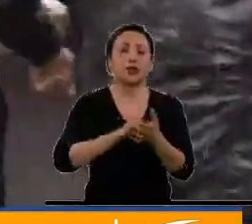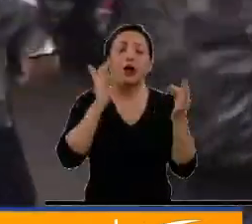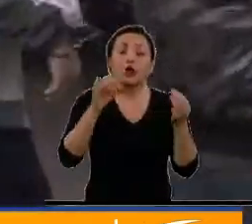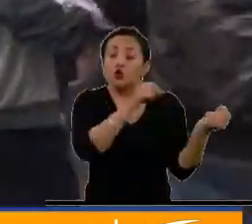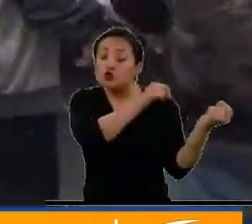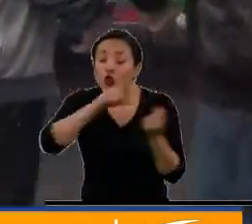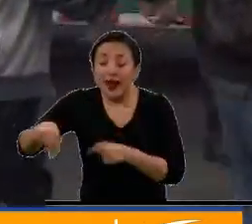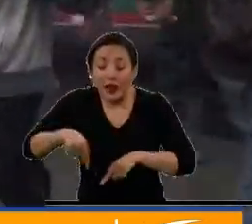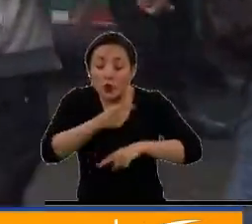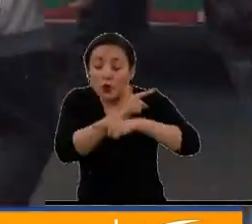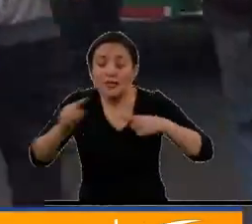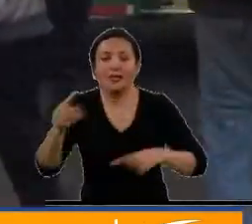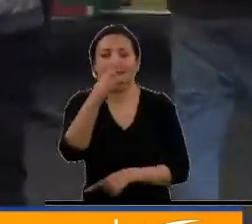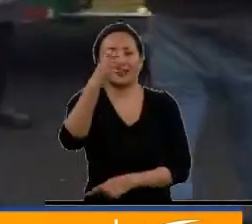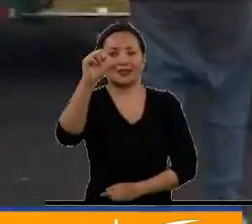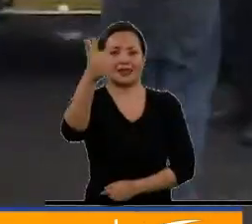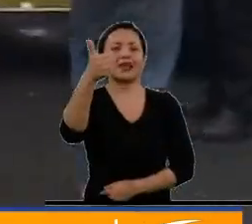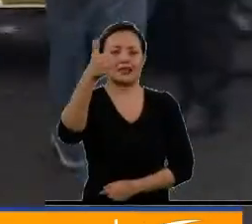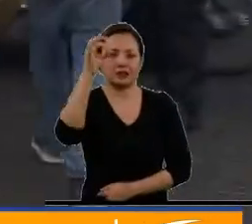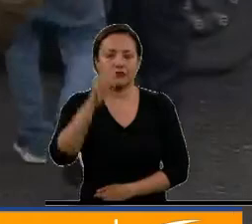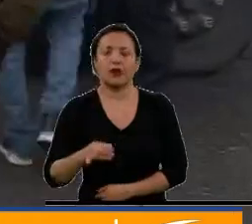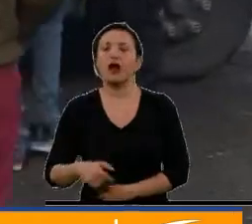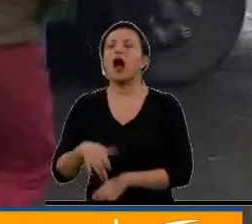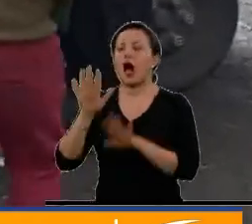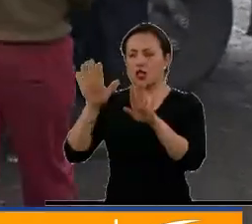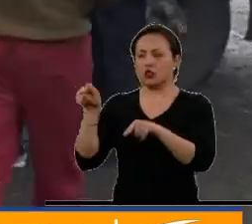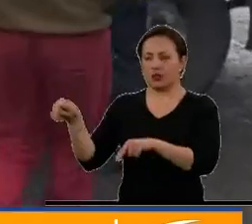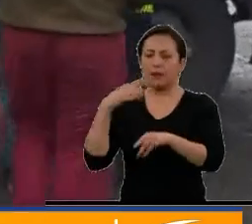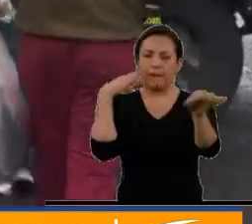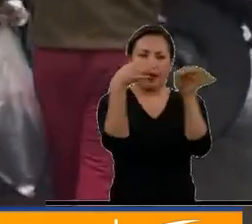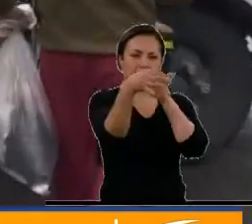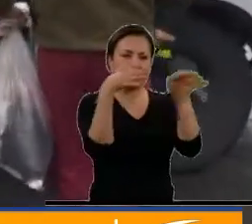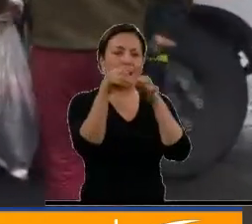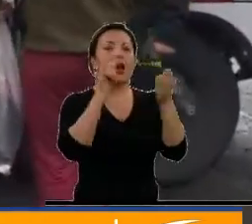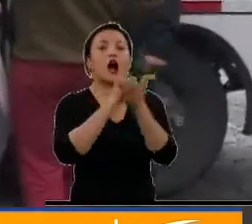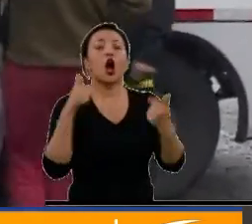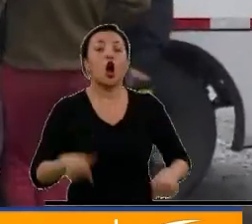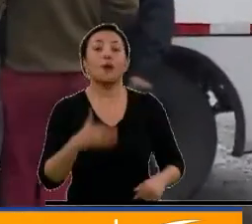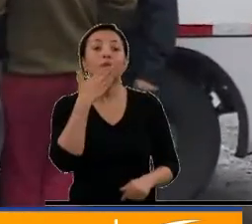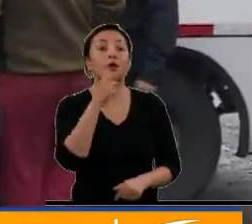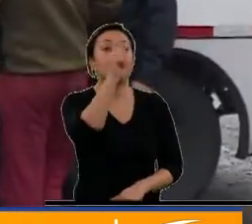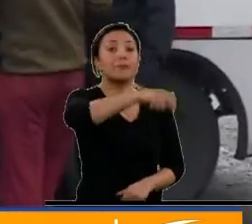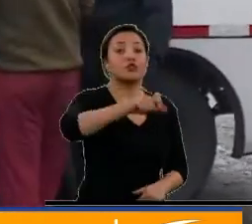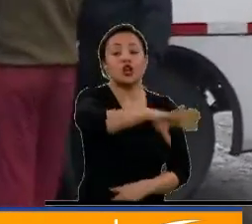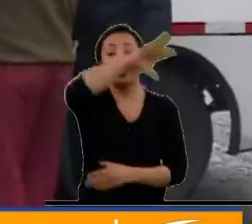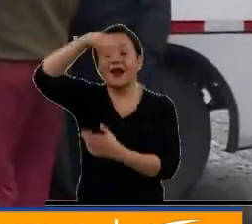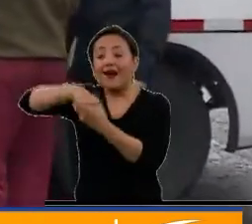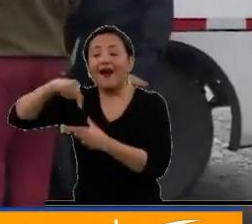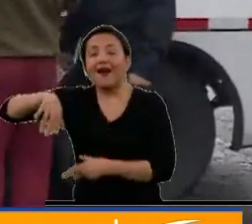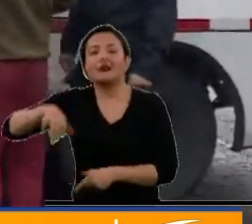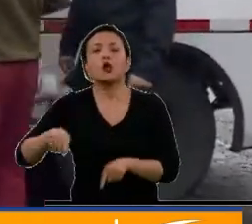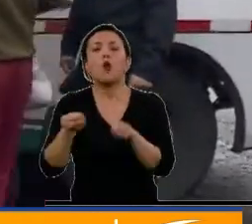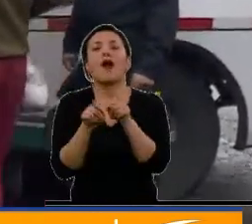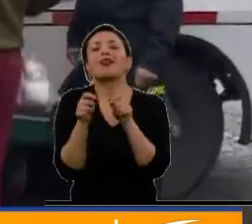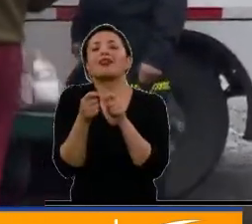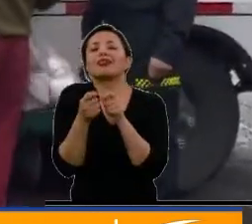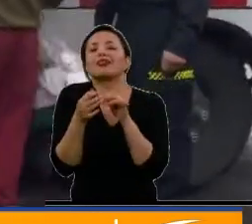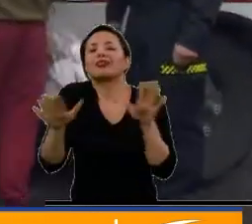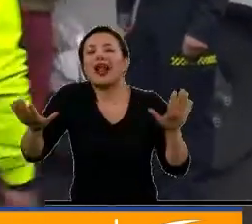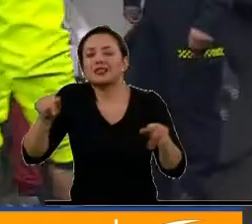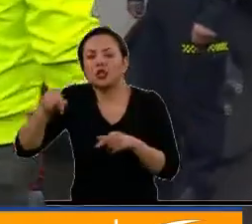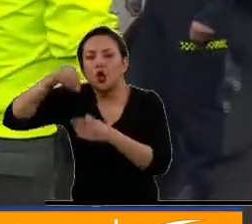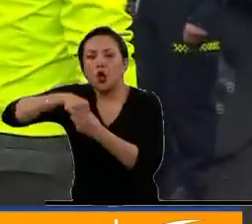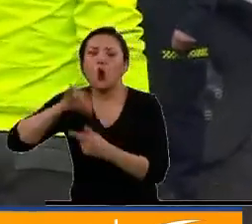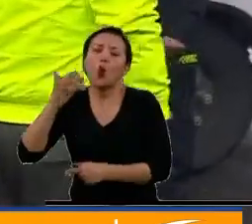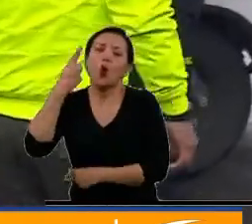310. Bueno, entonces expliquémonos un momentico, estas personas tienen que estar, cuando vienen aquí a una estación, es transitoriamente para uno o dos o tres días.